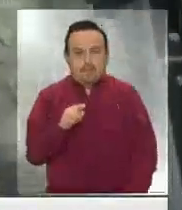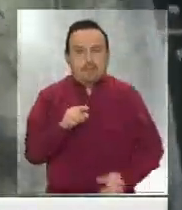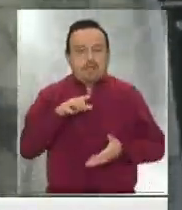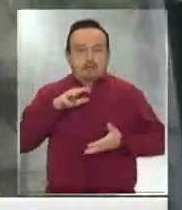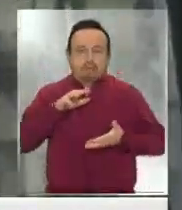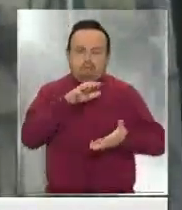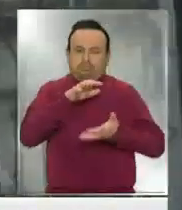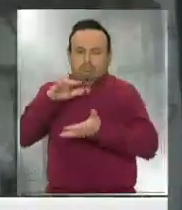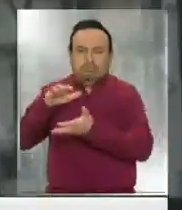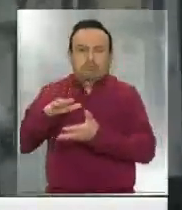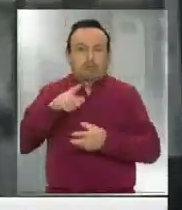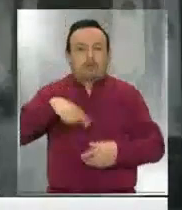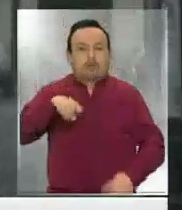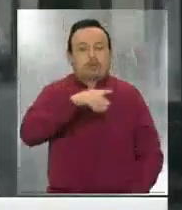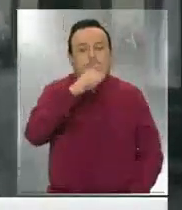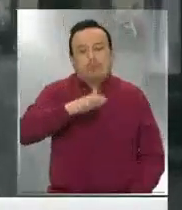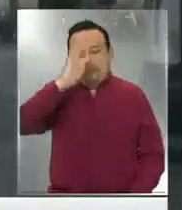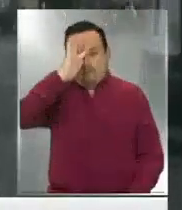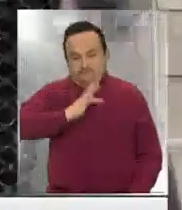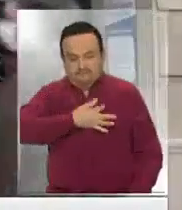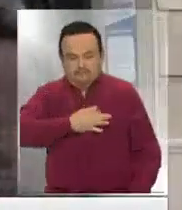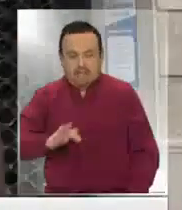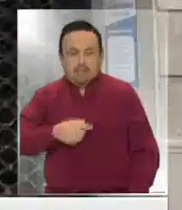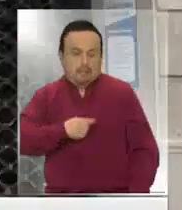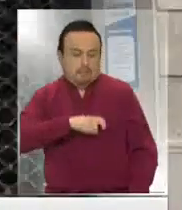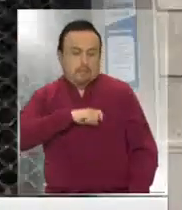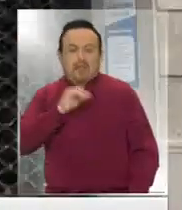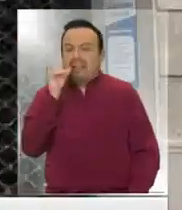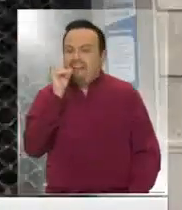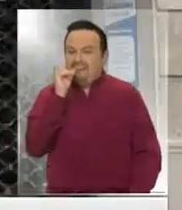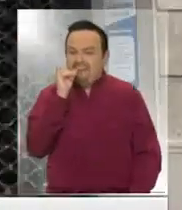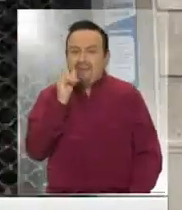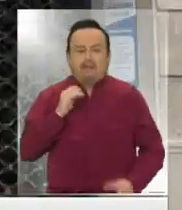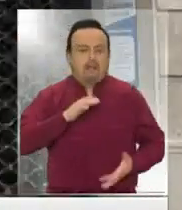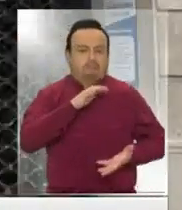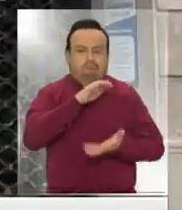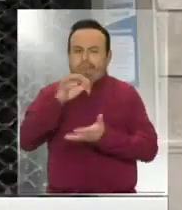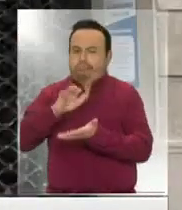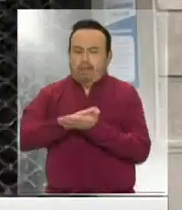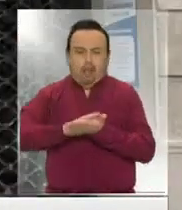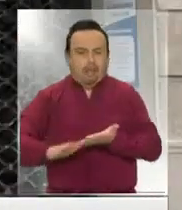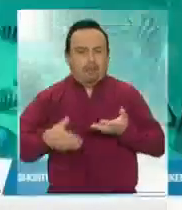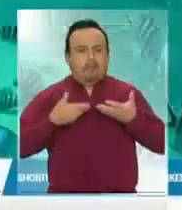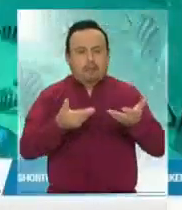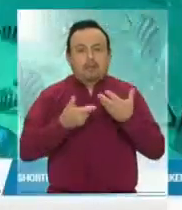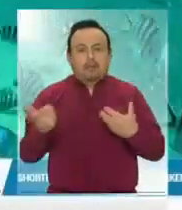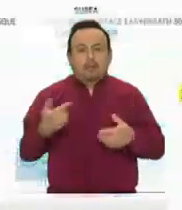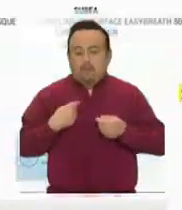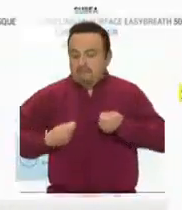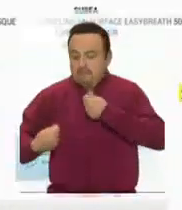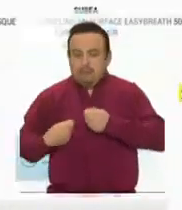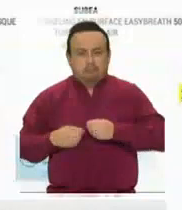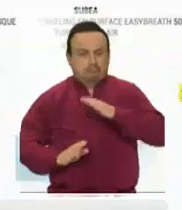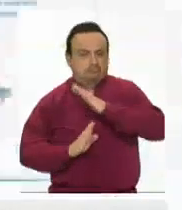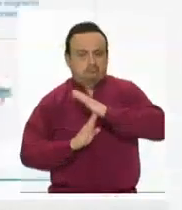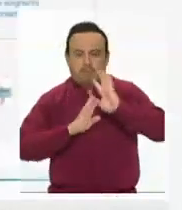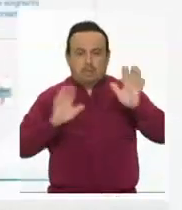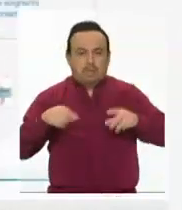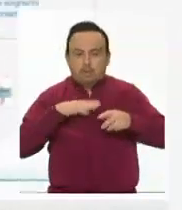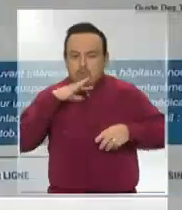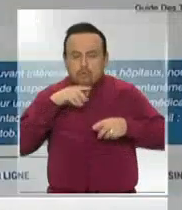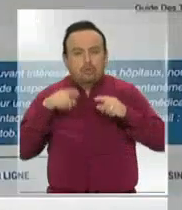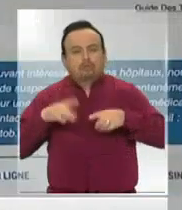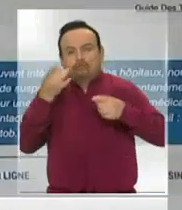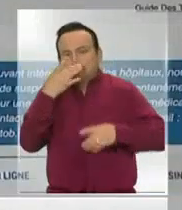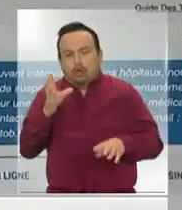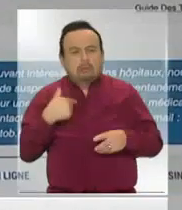donado todo su stock al personal de salud en Francia, España e Italia, tomando incluso la decisión de cesar sus ventas y ocupar los implementos